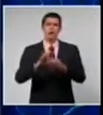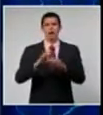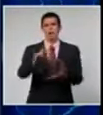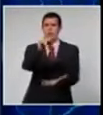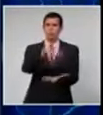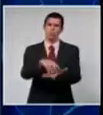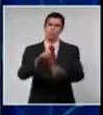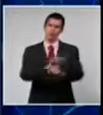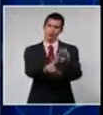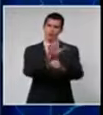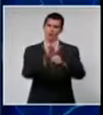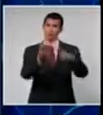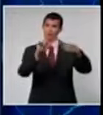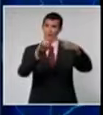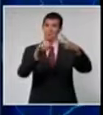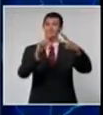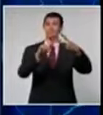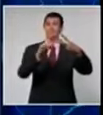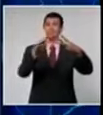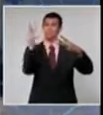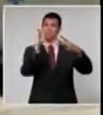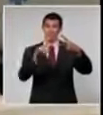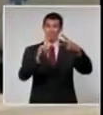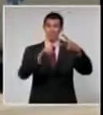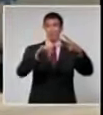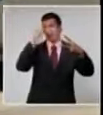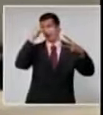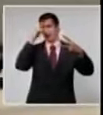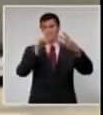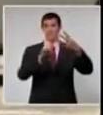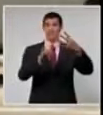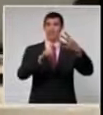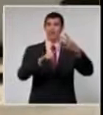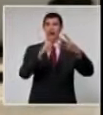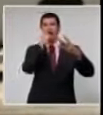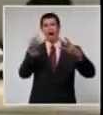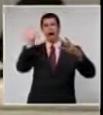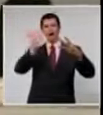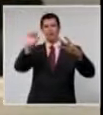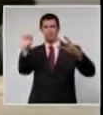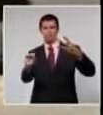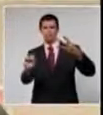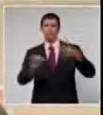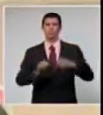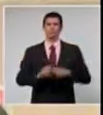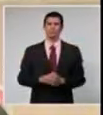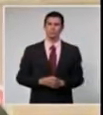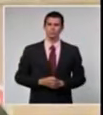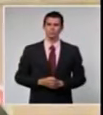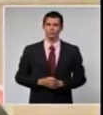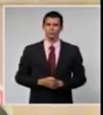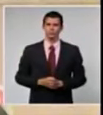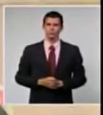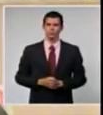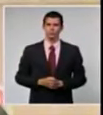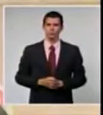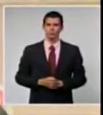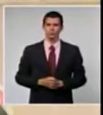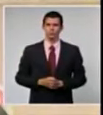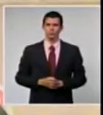por Brasil, la India, Rusia y Sudáfrica. Más de la mitad de los contagios de la COVID-19 están